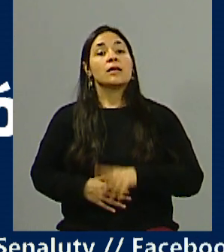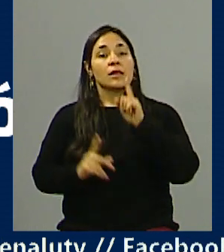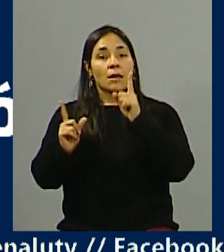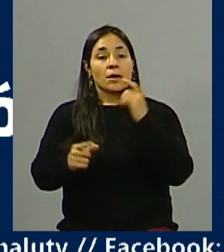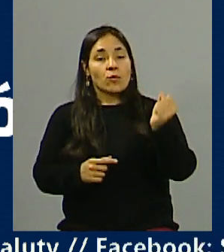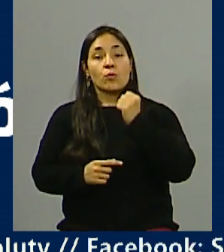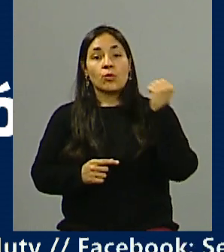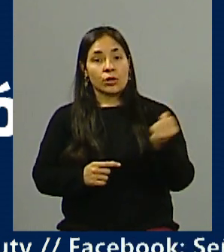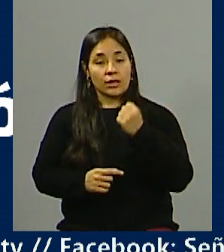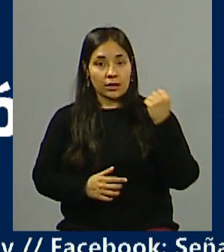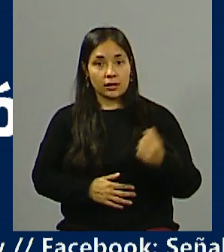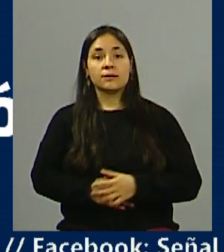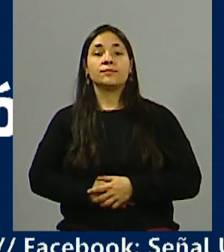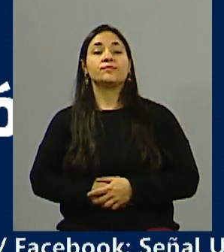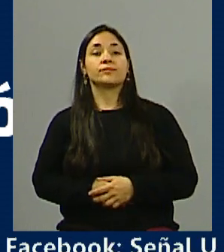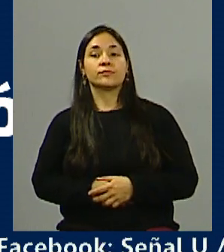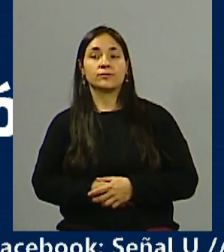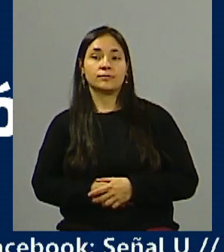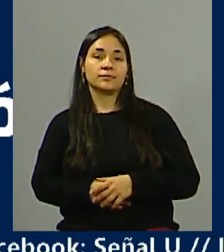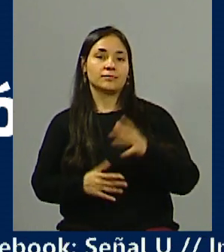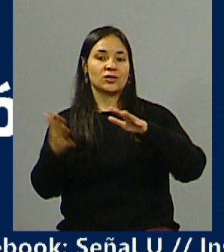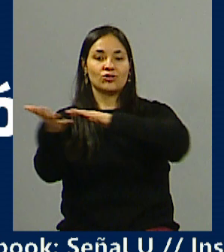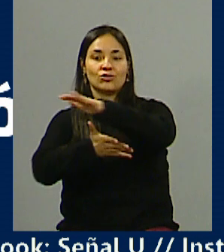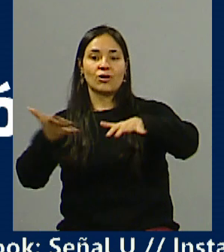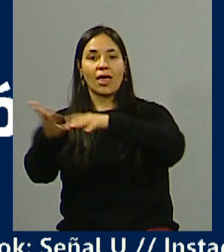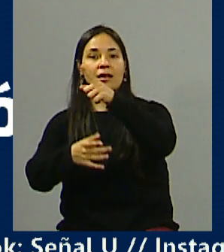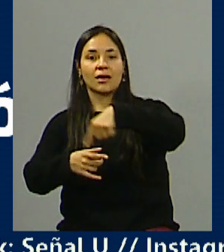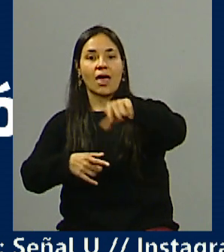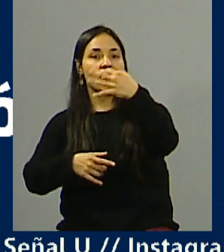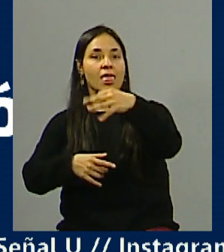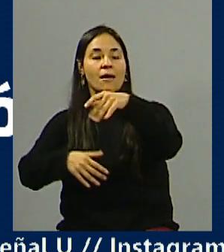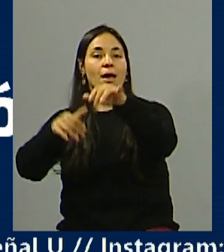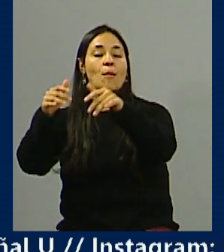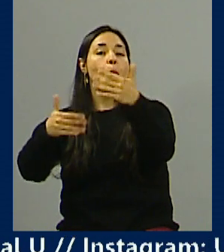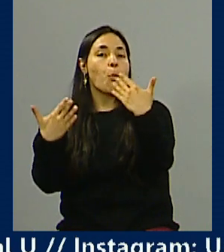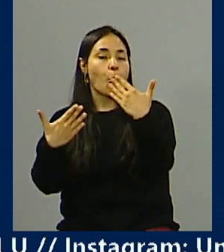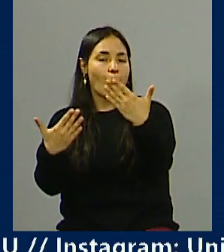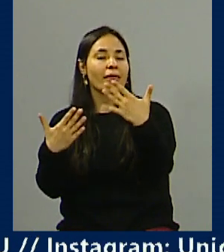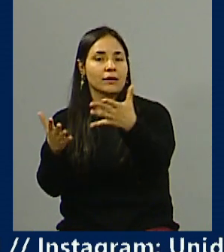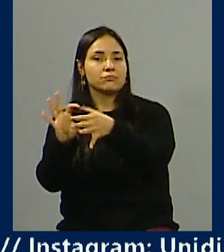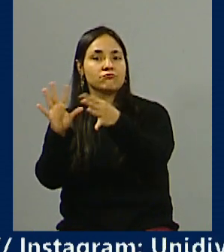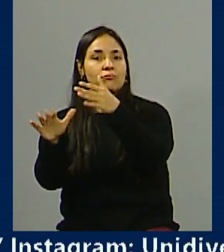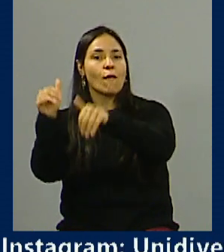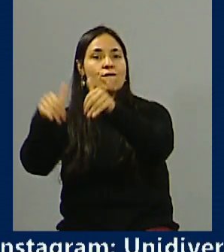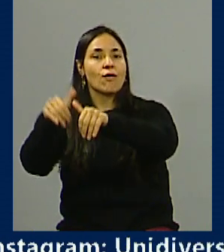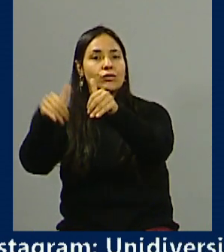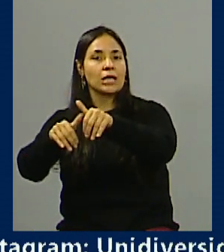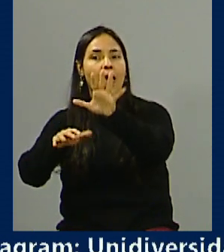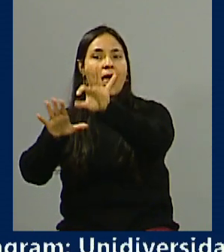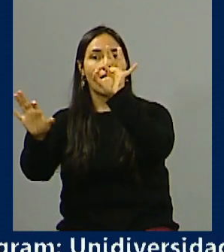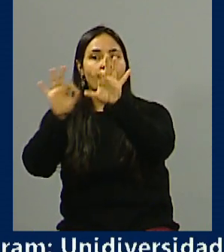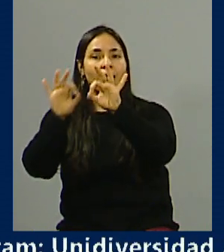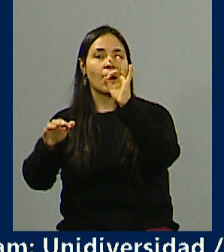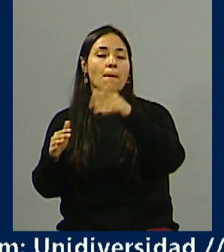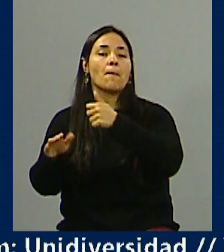por primera vez se dio la posibilidad a la ciudadanía que votara y que